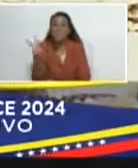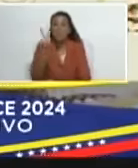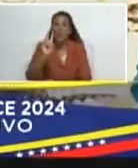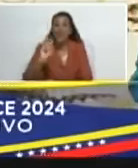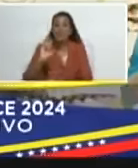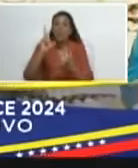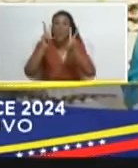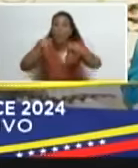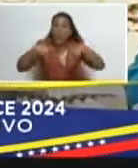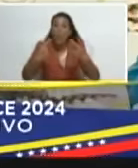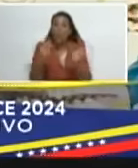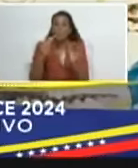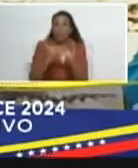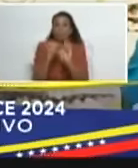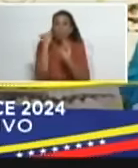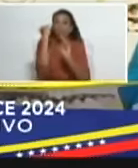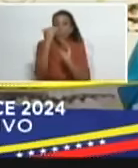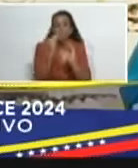con